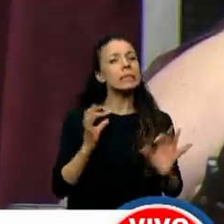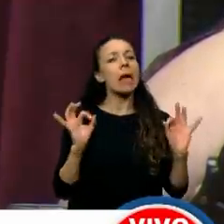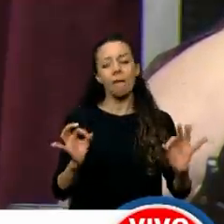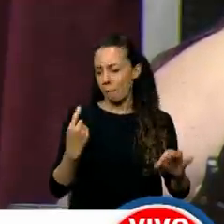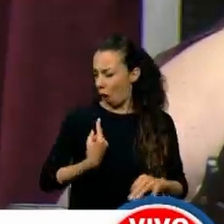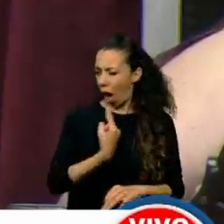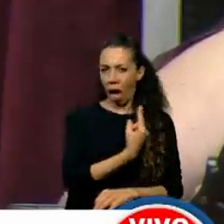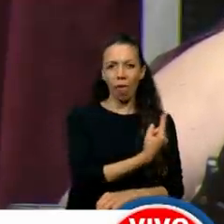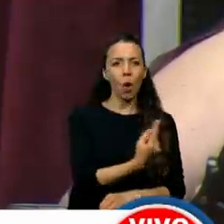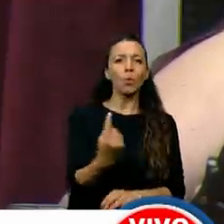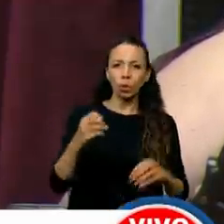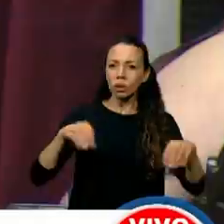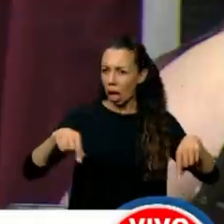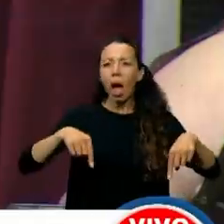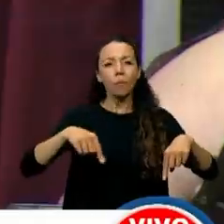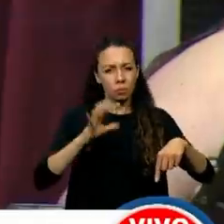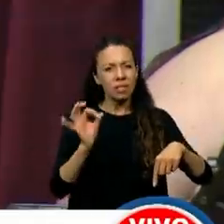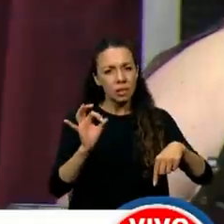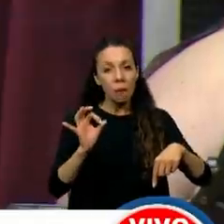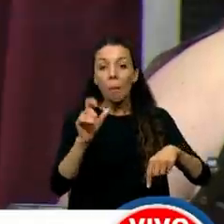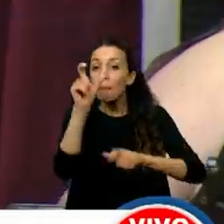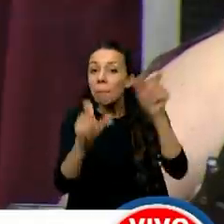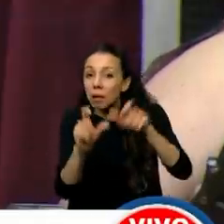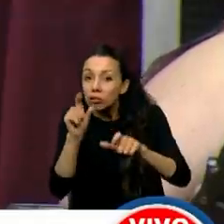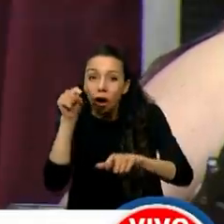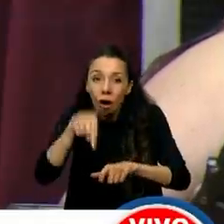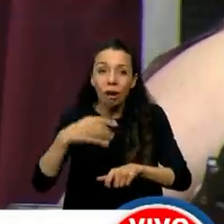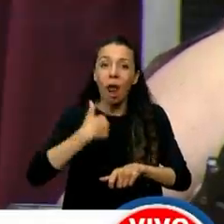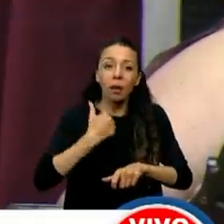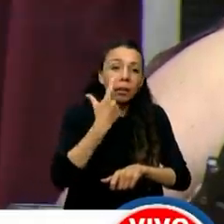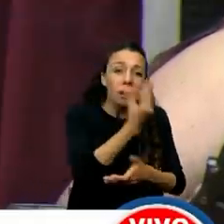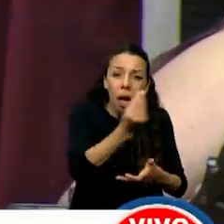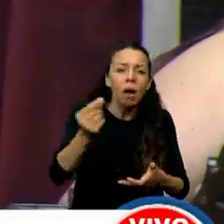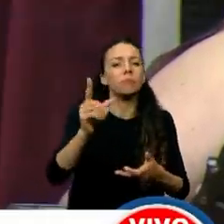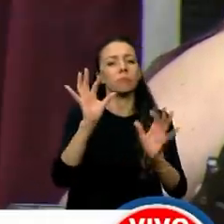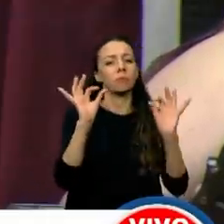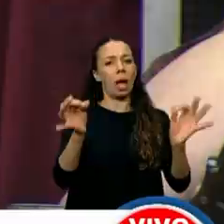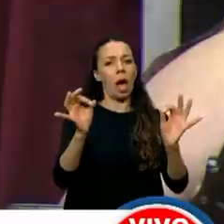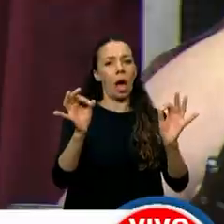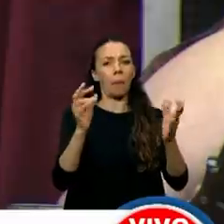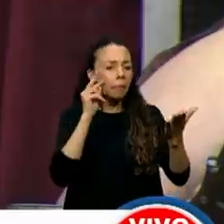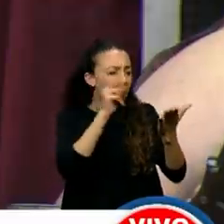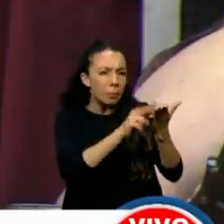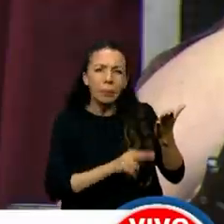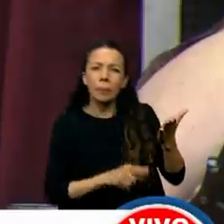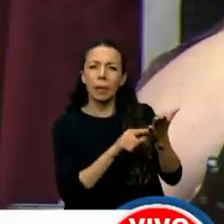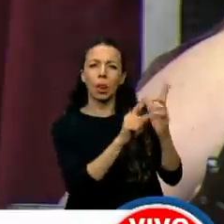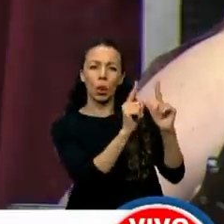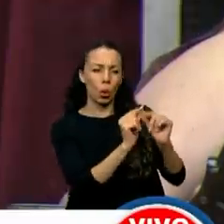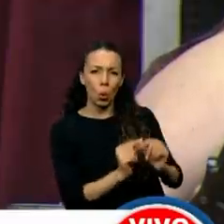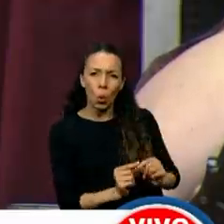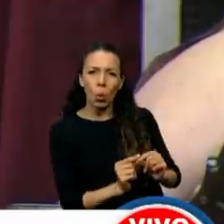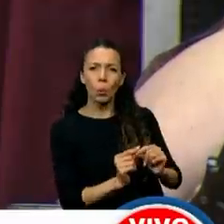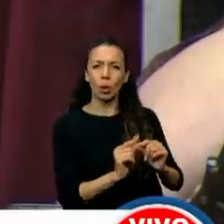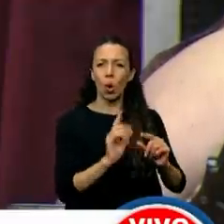ciudadanos que representamos no sólo por los números no solo por los supuestos acerca de los